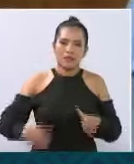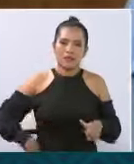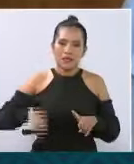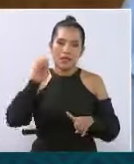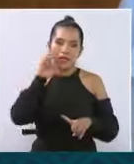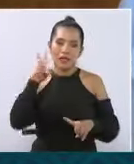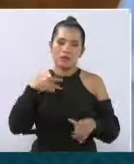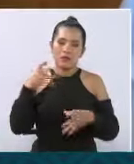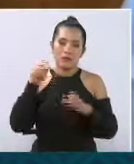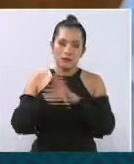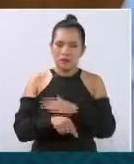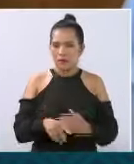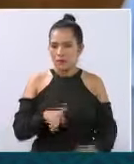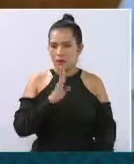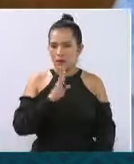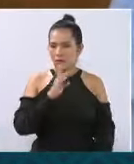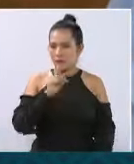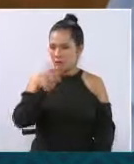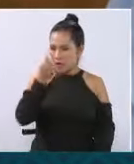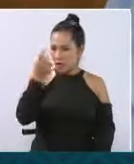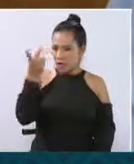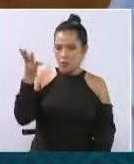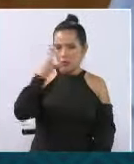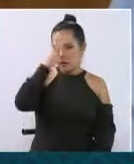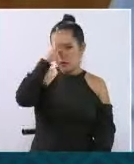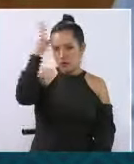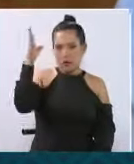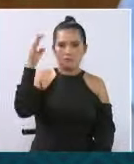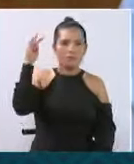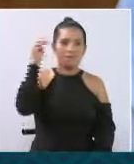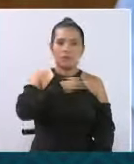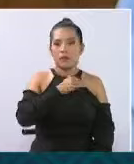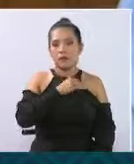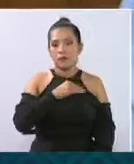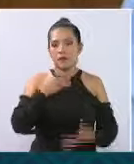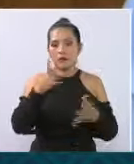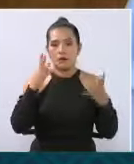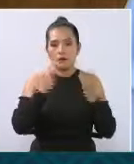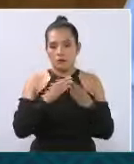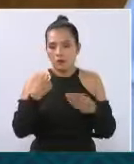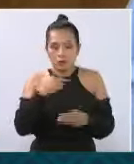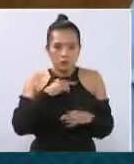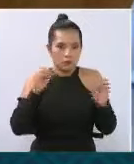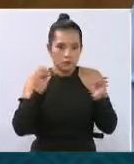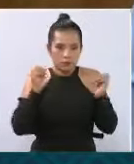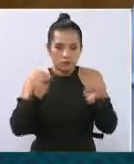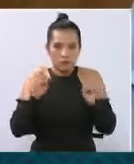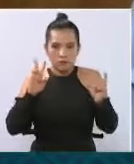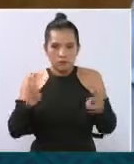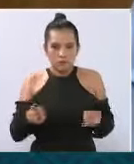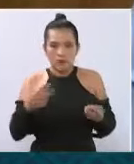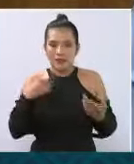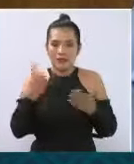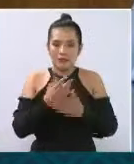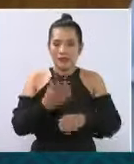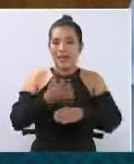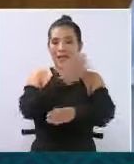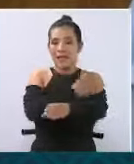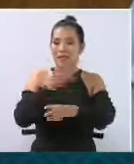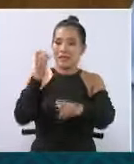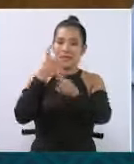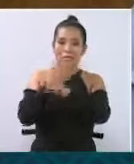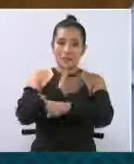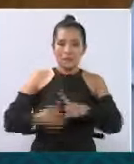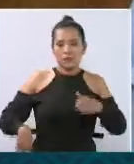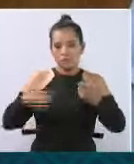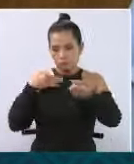más falso, y realmente lamentamos eso, ¿no? Porque nosotros hemos estado aquí dispuestos a dar la vida por el expresidente, no